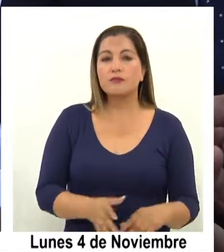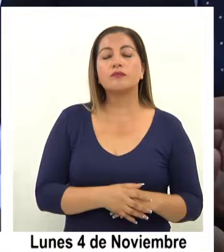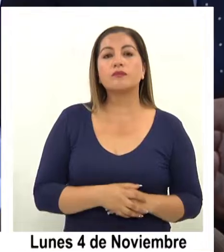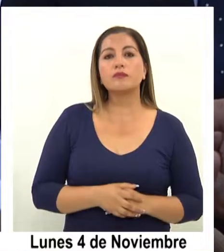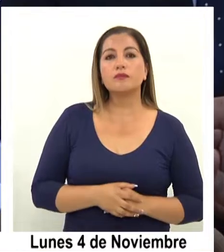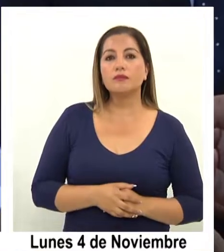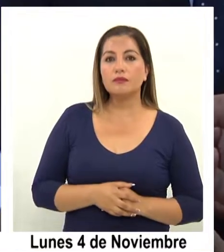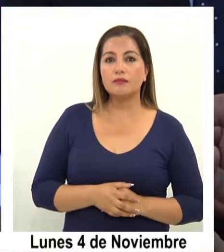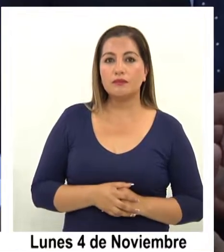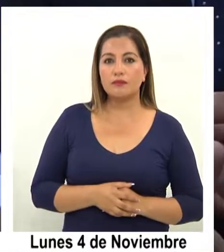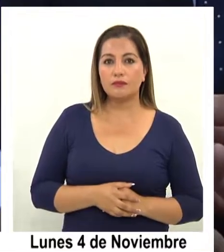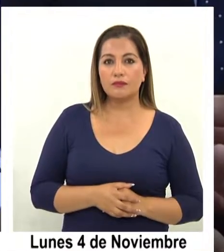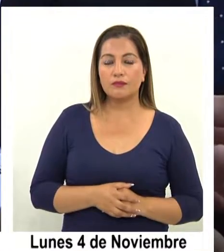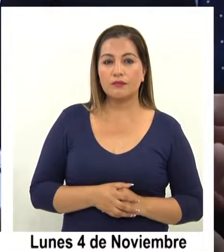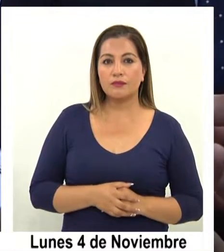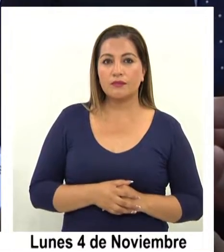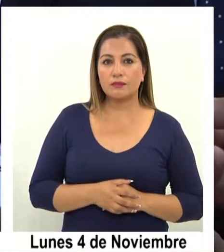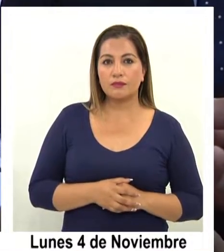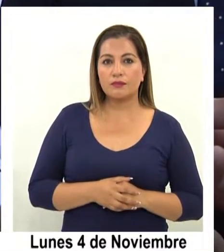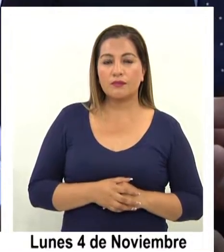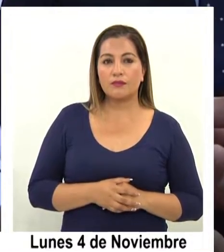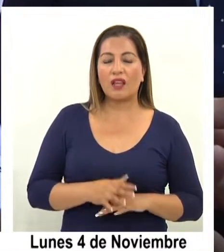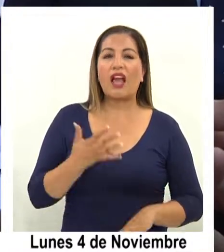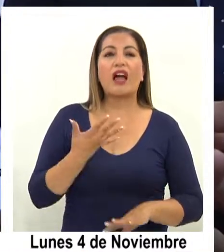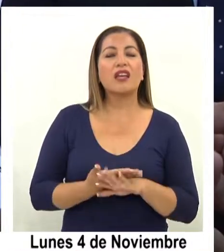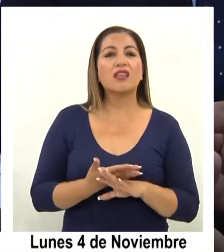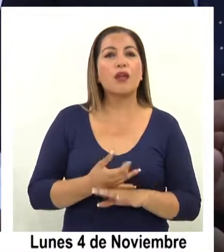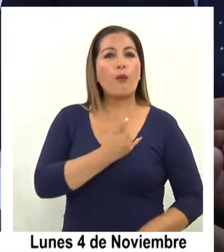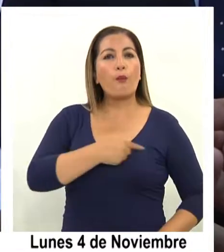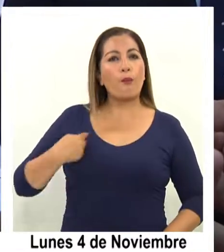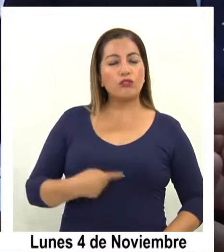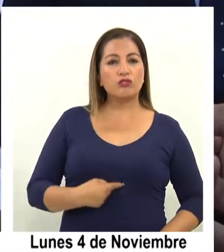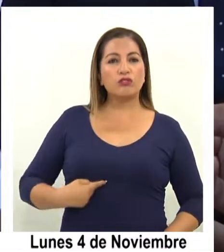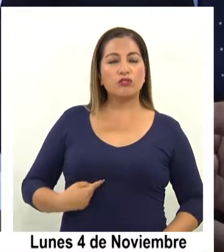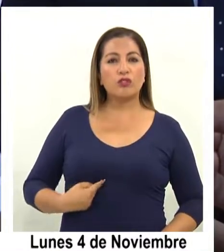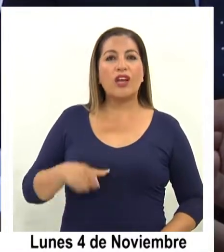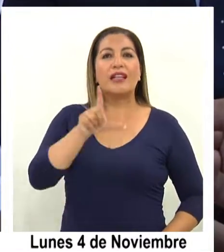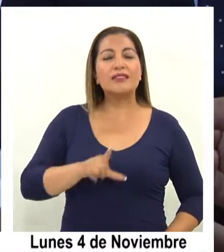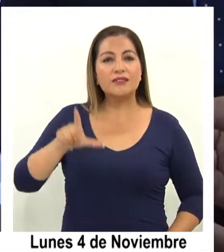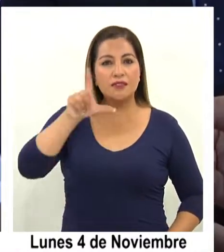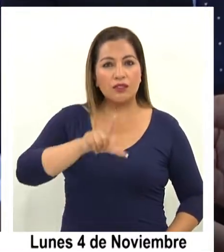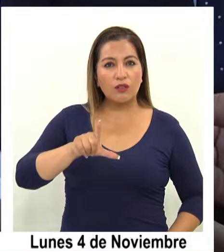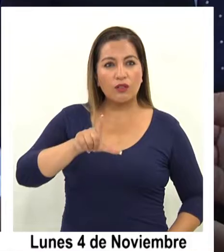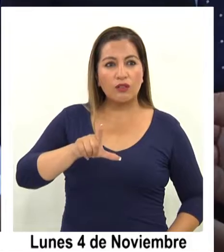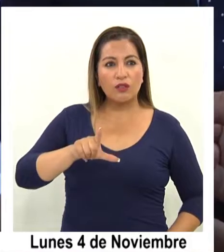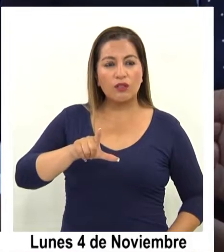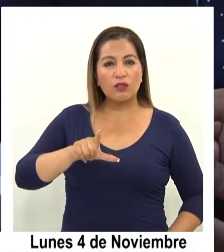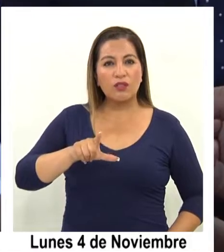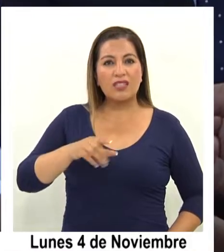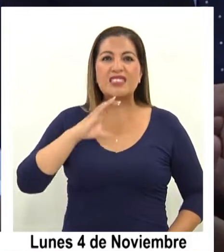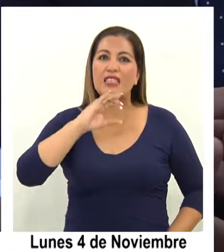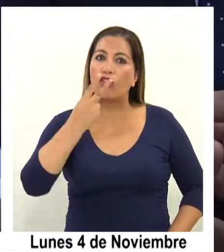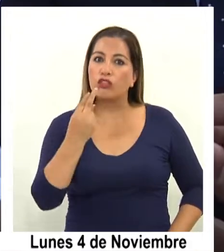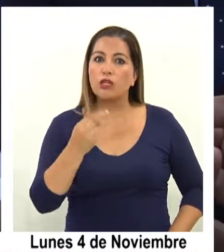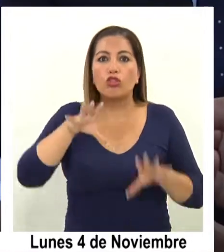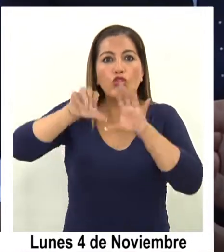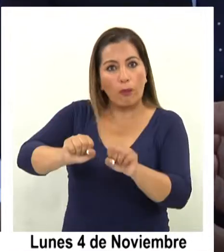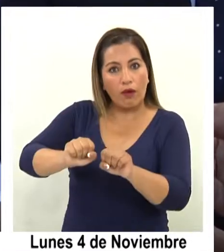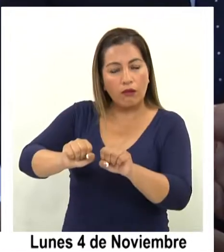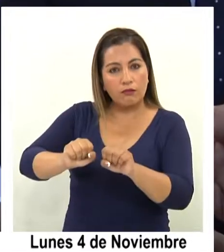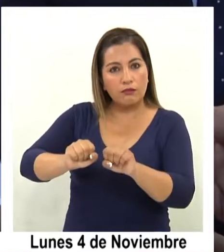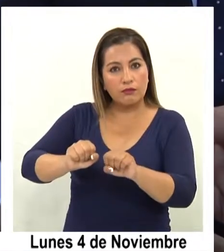una toma en un colegio en Pozo al Monte, del liceo C12. Y